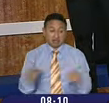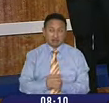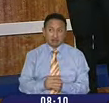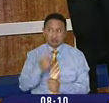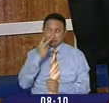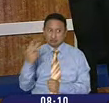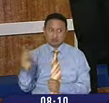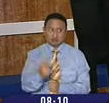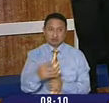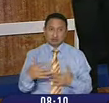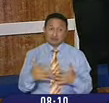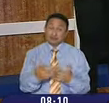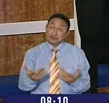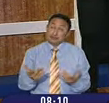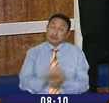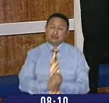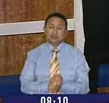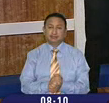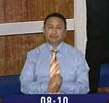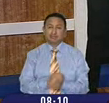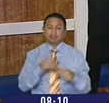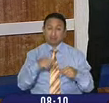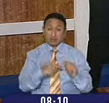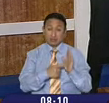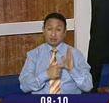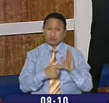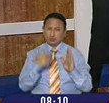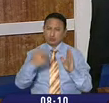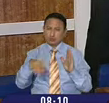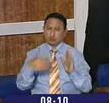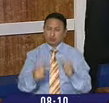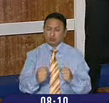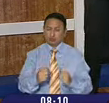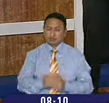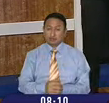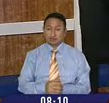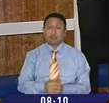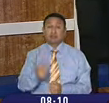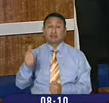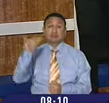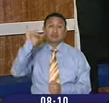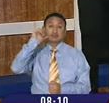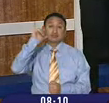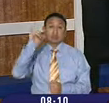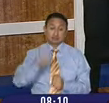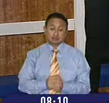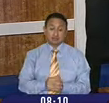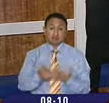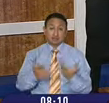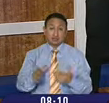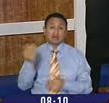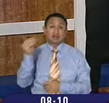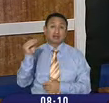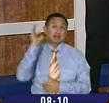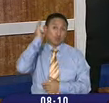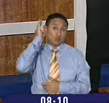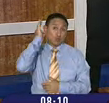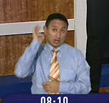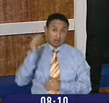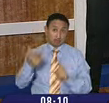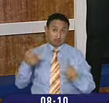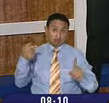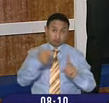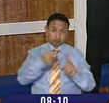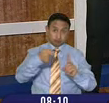temor. Bueno. Lo que vamos a contarles es terrible, ¿no? Lo sucedido allá en Sangolquí, tras el asesinato de esta joven madre, pues